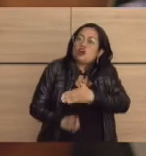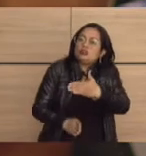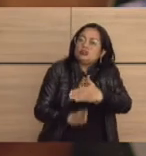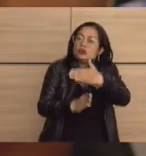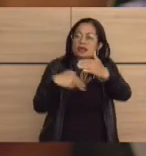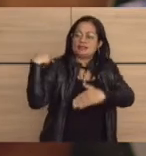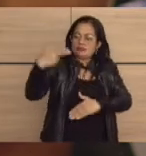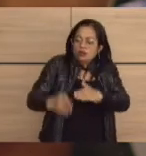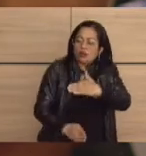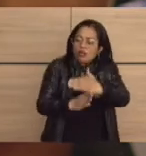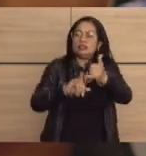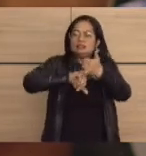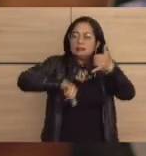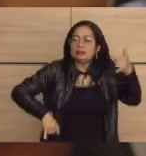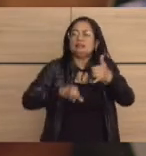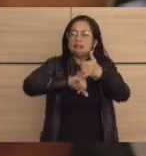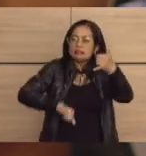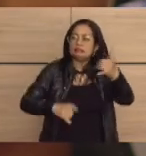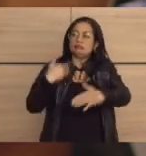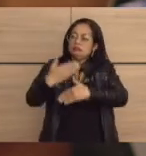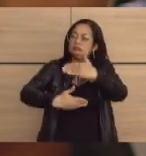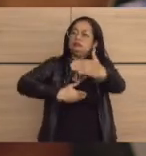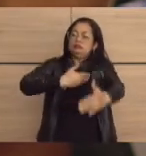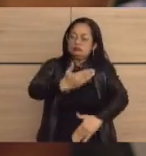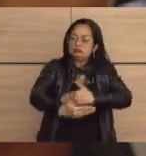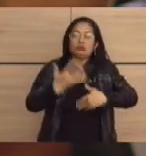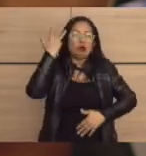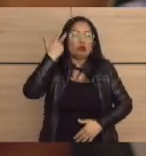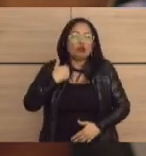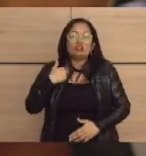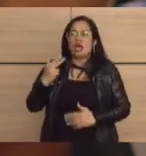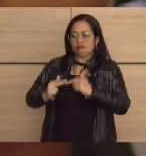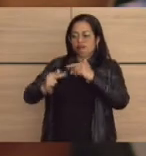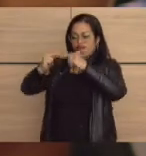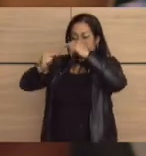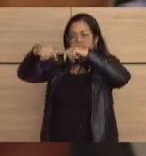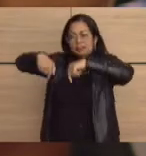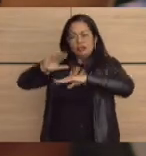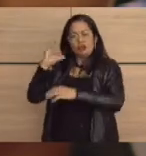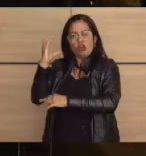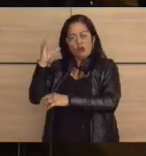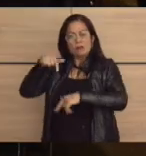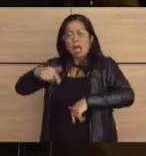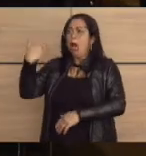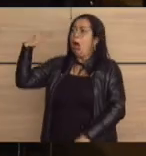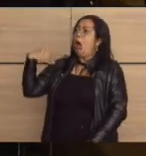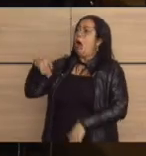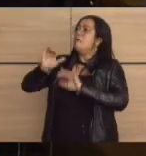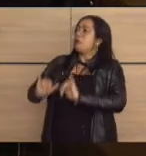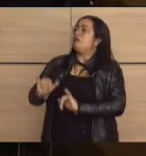seguir protegiendo todos los días, ¿no? La construcción del país no es algo que se hizo hace mucho tiempo y ya nos dediquemos